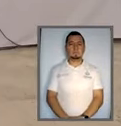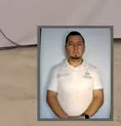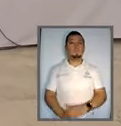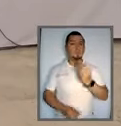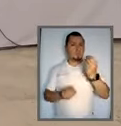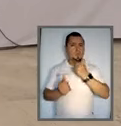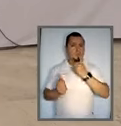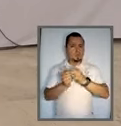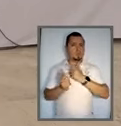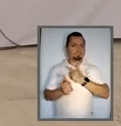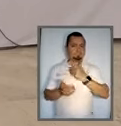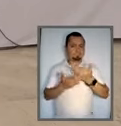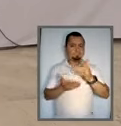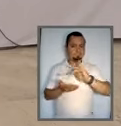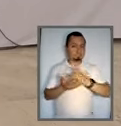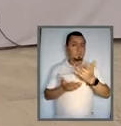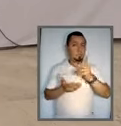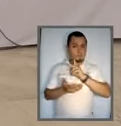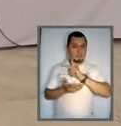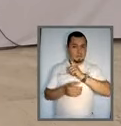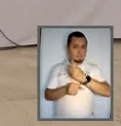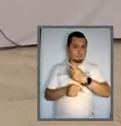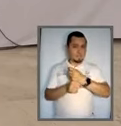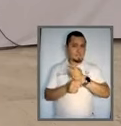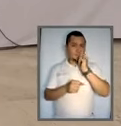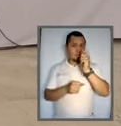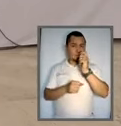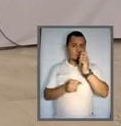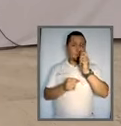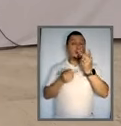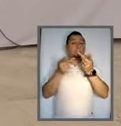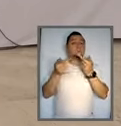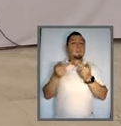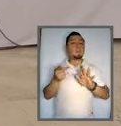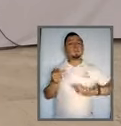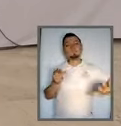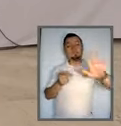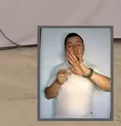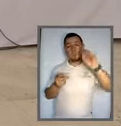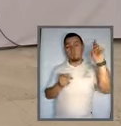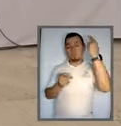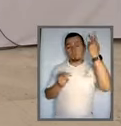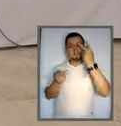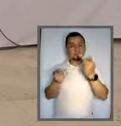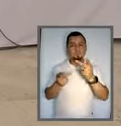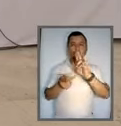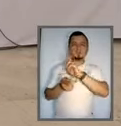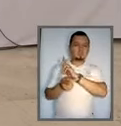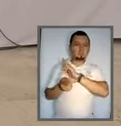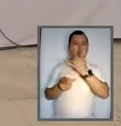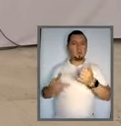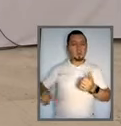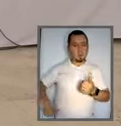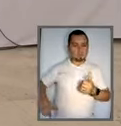Con mucho gusto. El comentario primero previo es que hay un consenso en todas las universidades públicas y privadas del